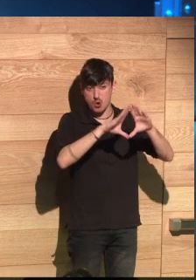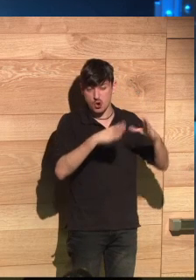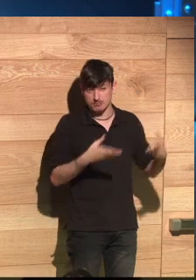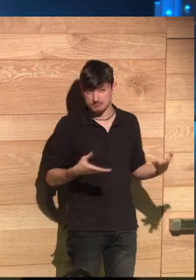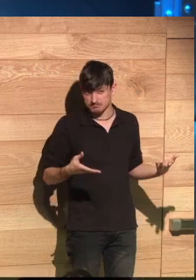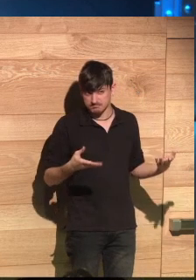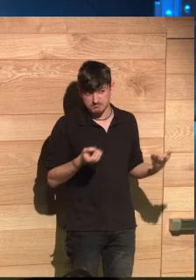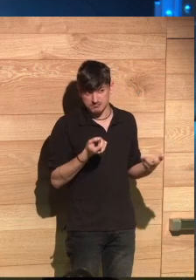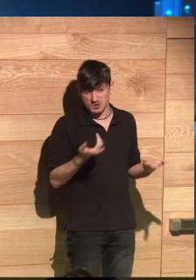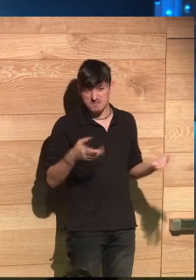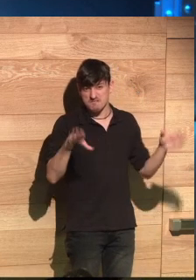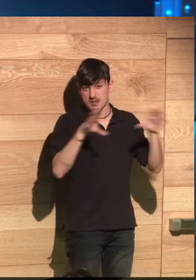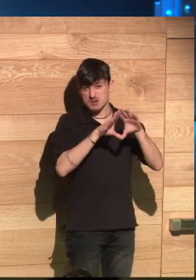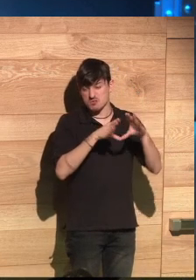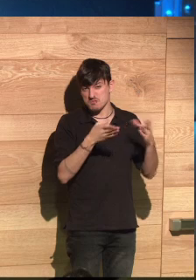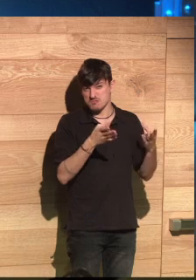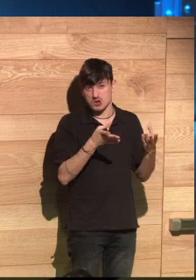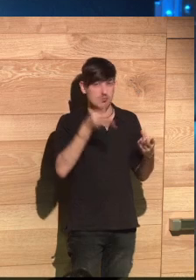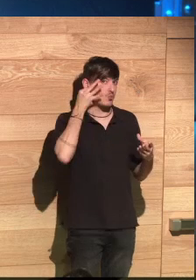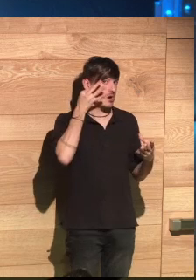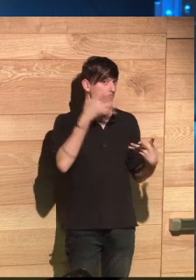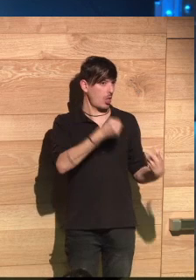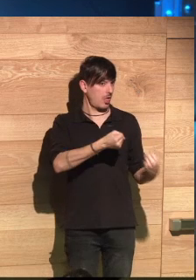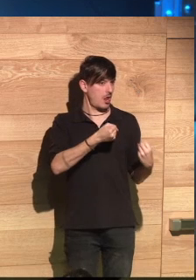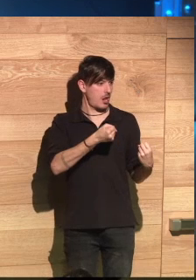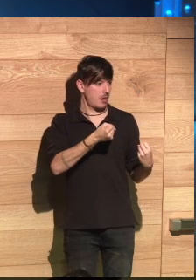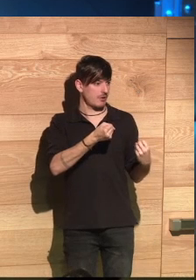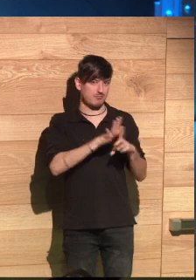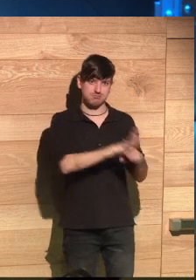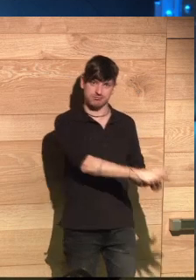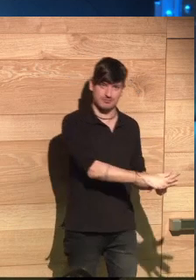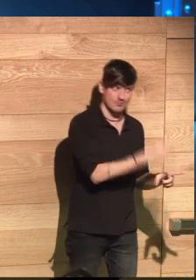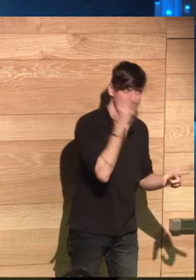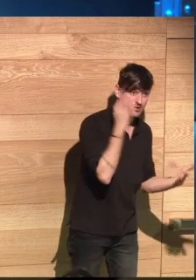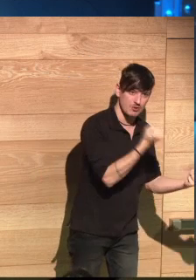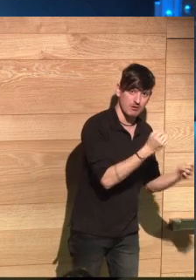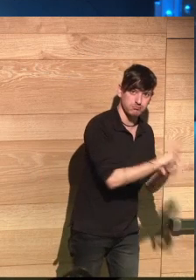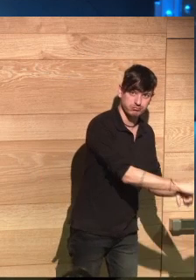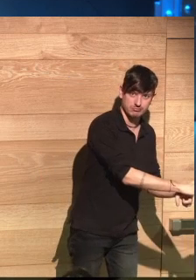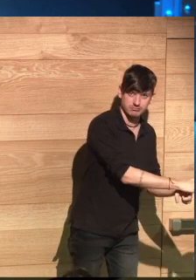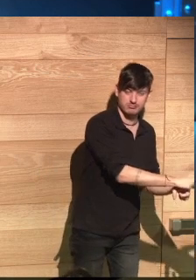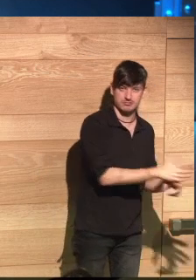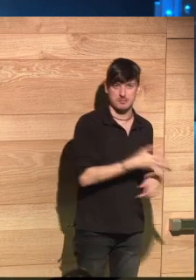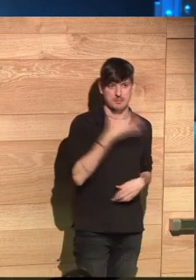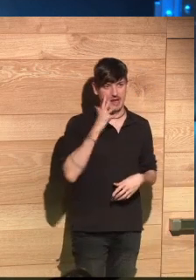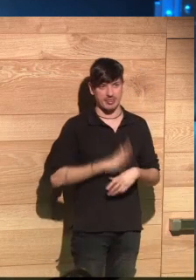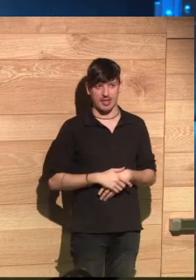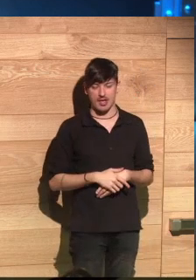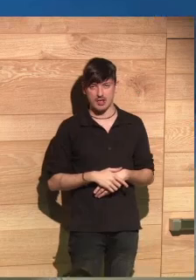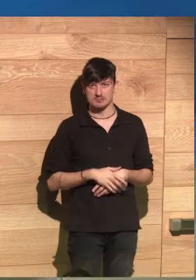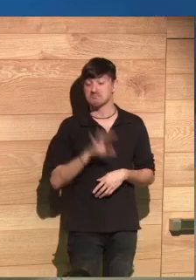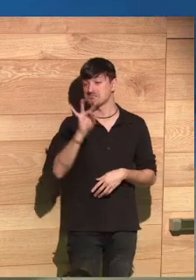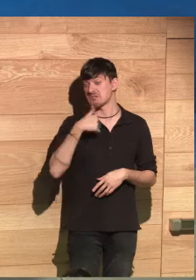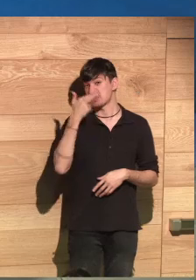paso es un feminismo de mujeres empoderadas que redime a mujeres empoderadas y no a las mujeres no empoderadas. Claro, a mí